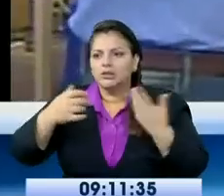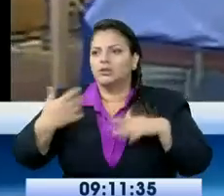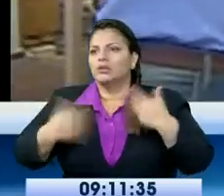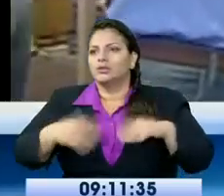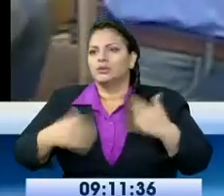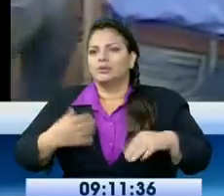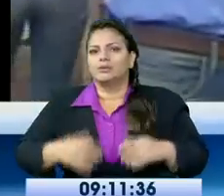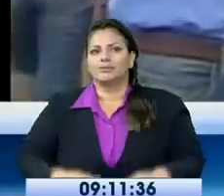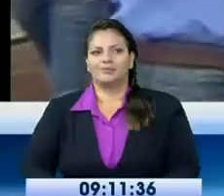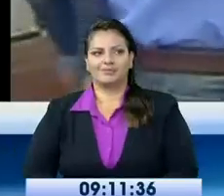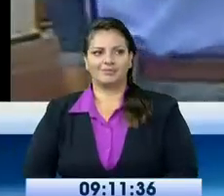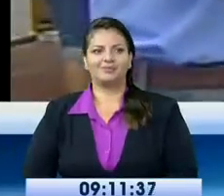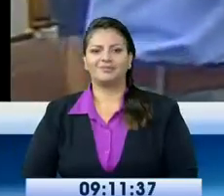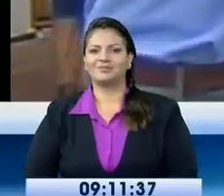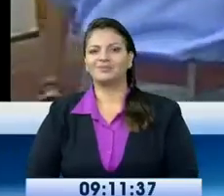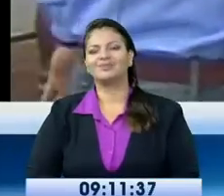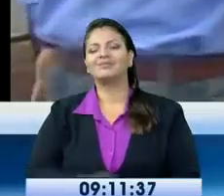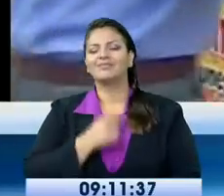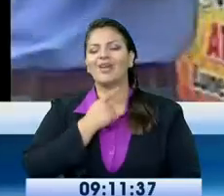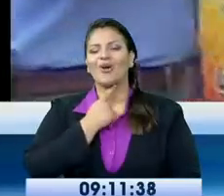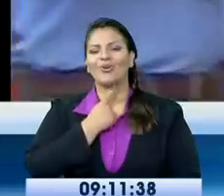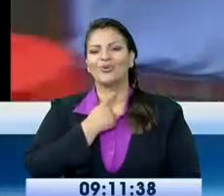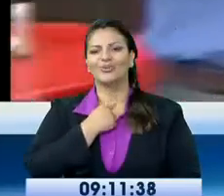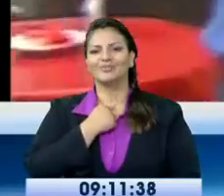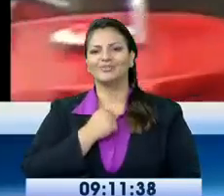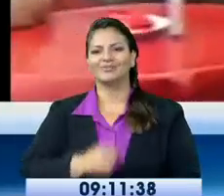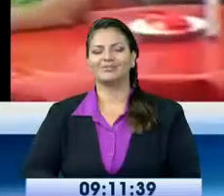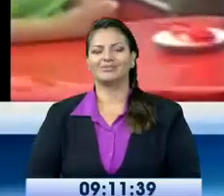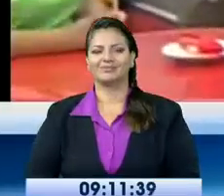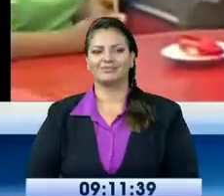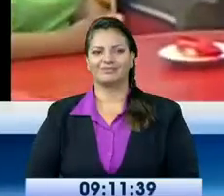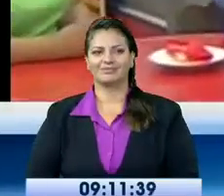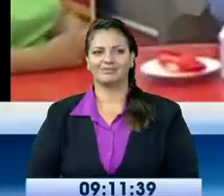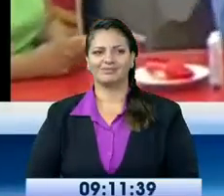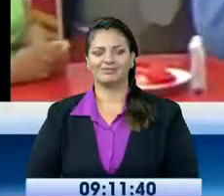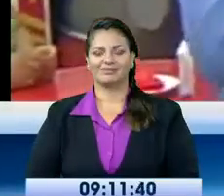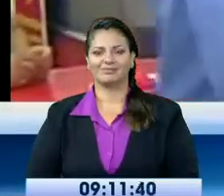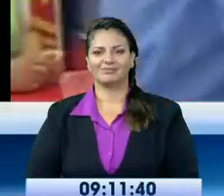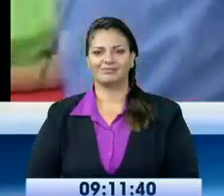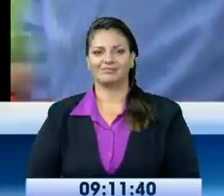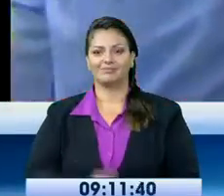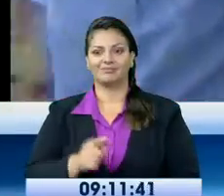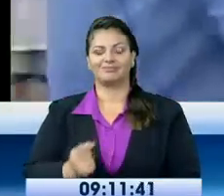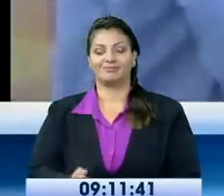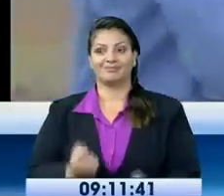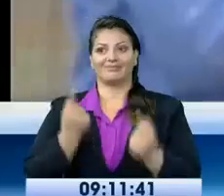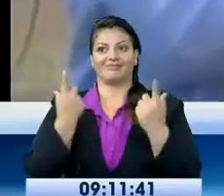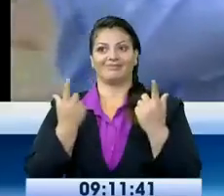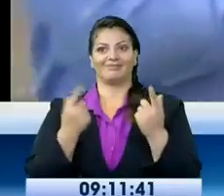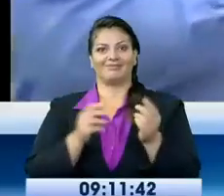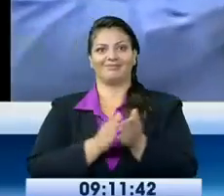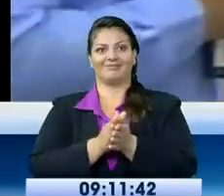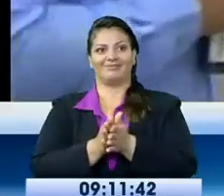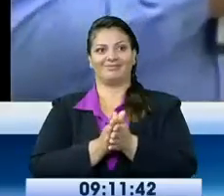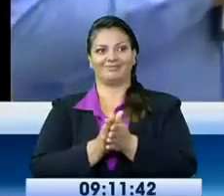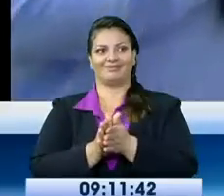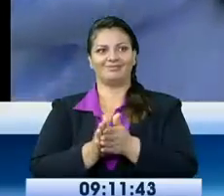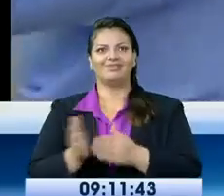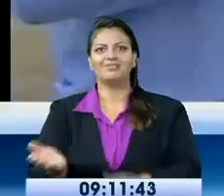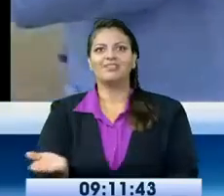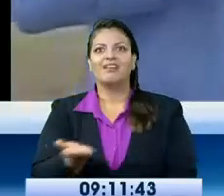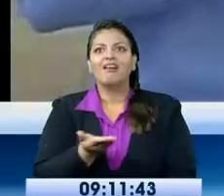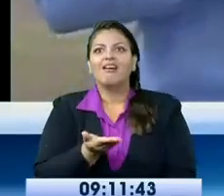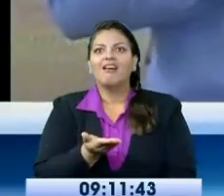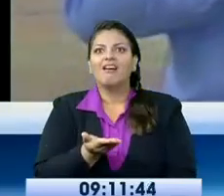salir. Así que eso es lo que me gusta mucho de los chuzos. Y qué sorpresa lo que yo me he encontrado aquí. El segundo lugar